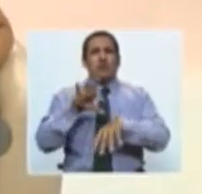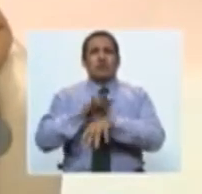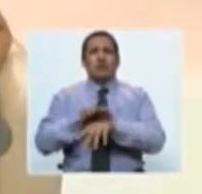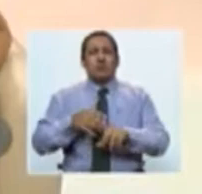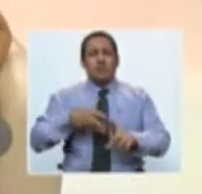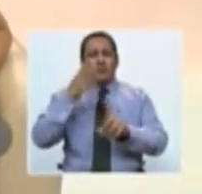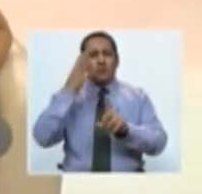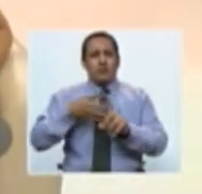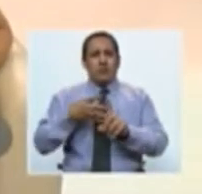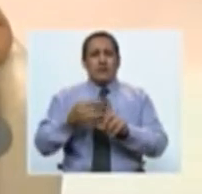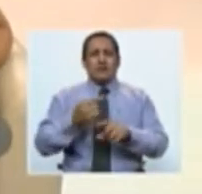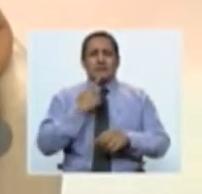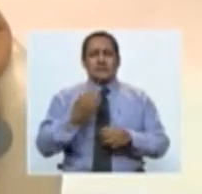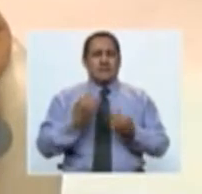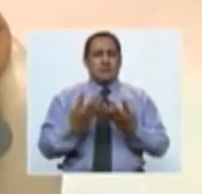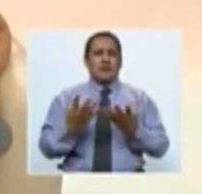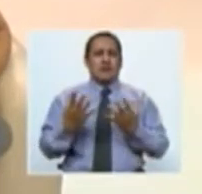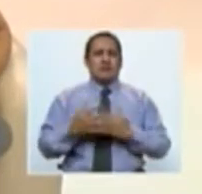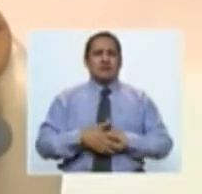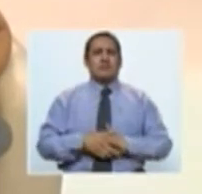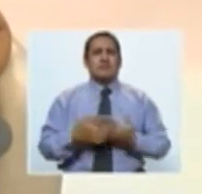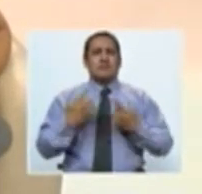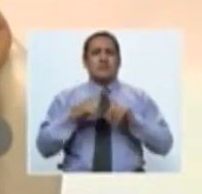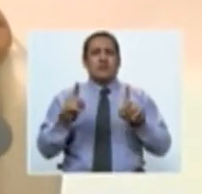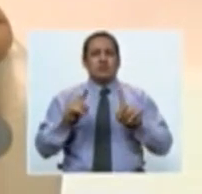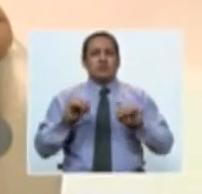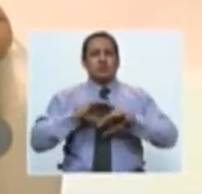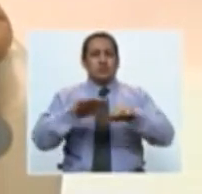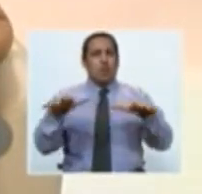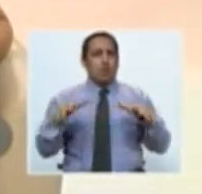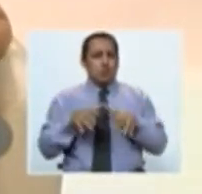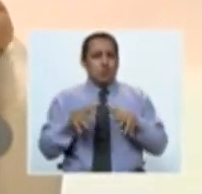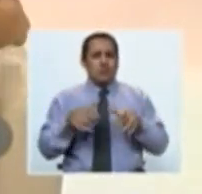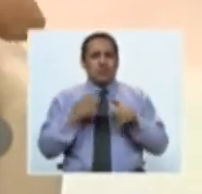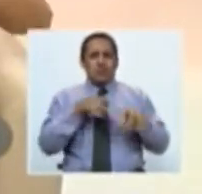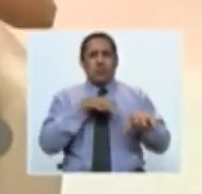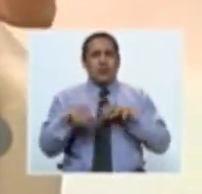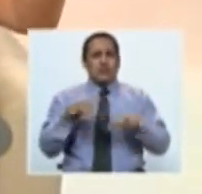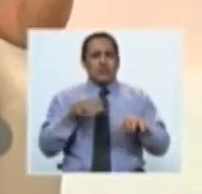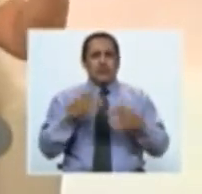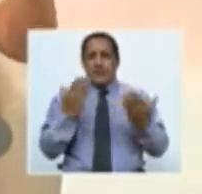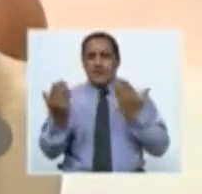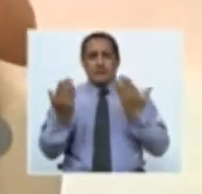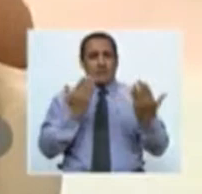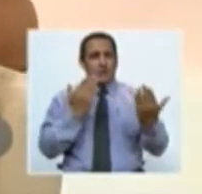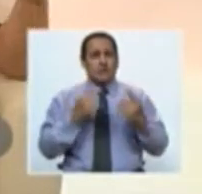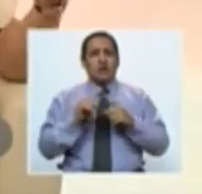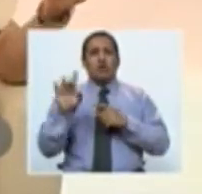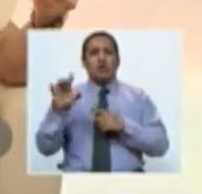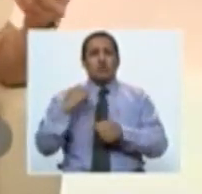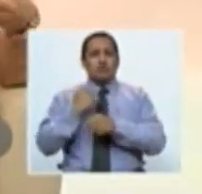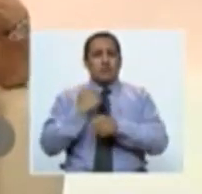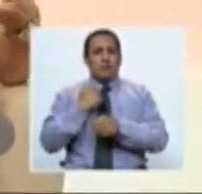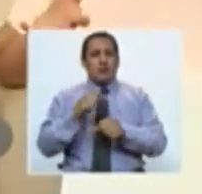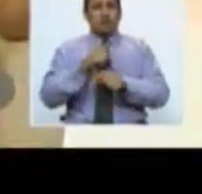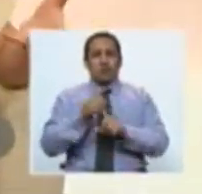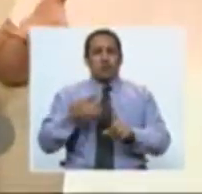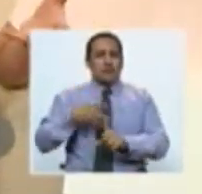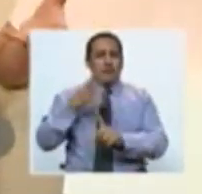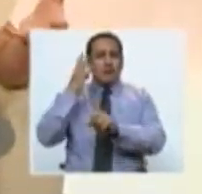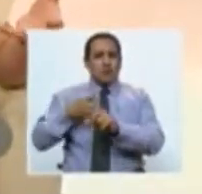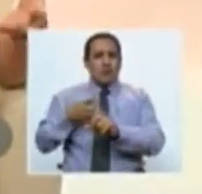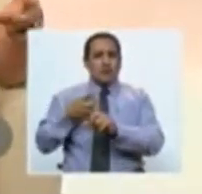médico? Pero, ¿no? a ver, o Sí. sea, está bien, o sea, dentro de todo, o sea, sin hacer la diferencia, aunque en otros trabajos, claro que no